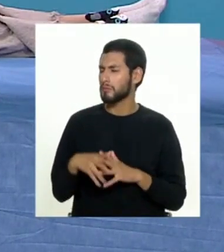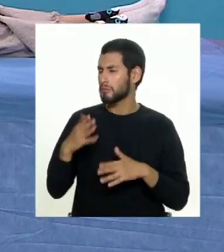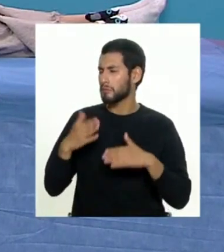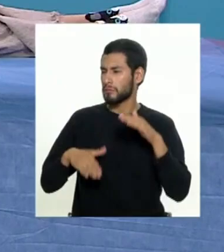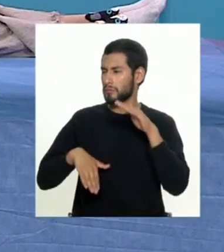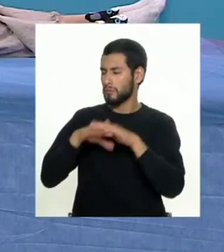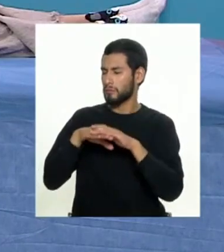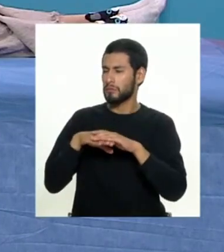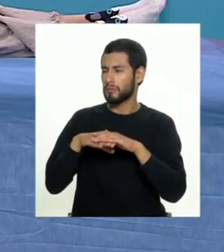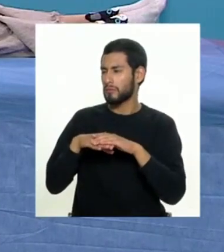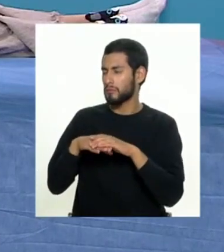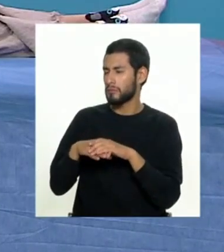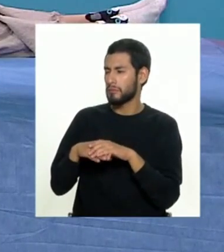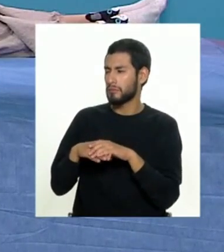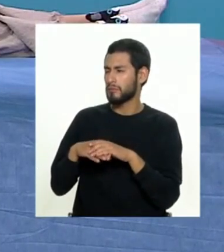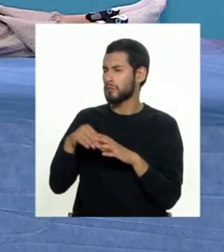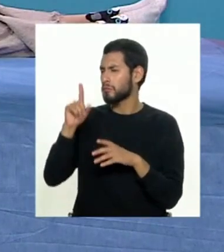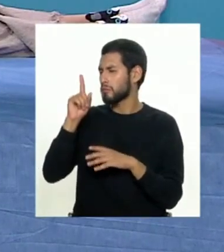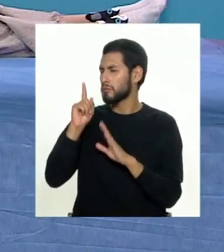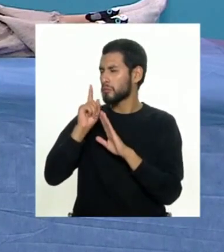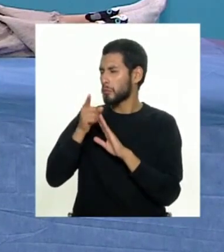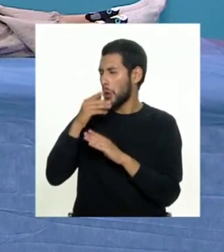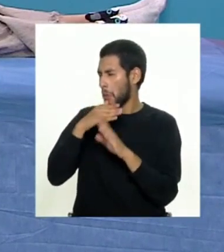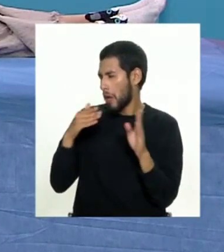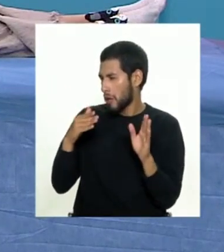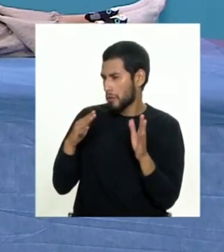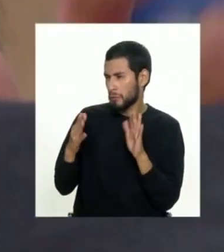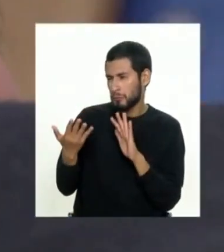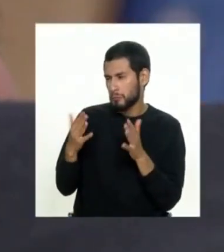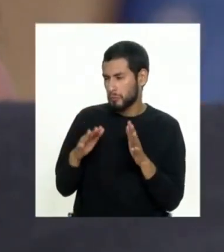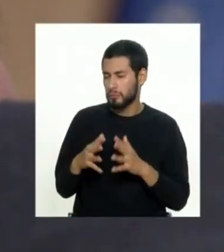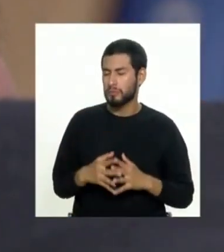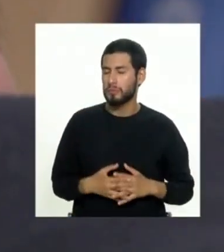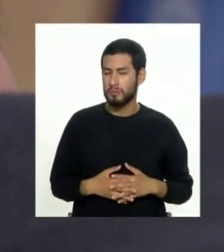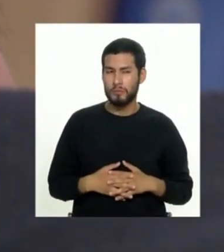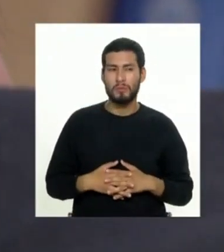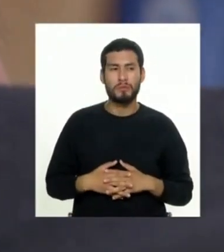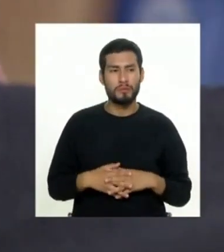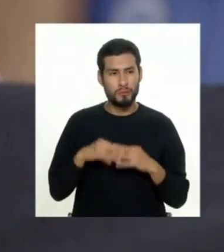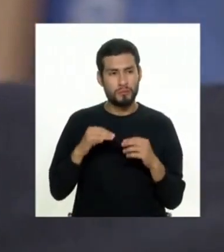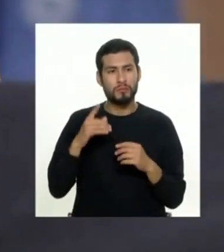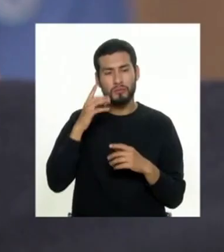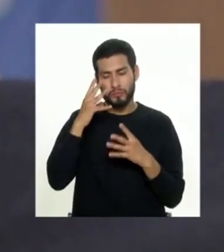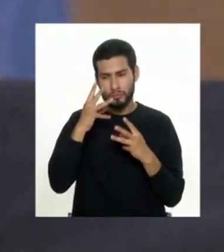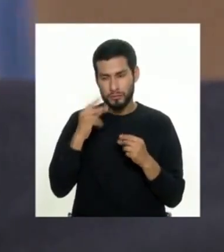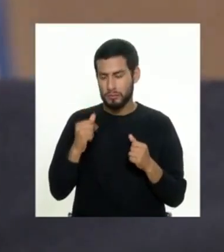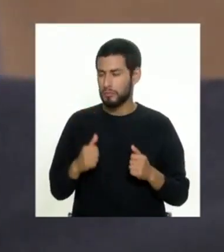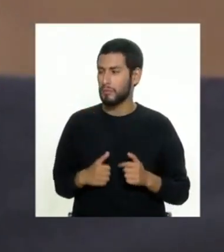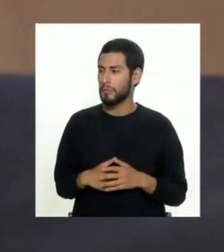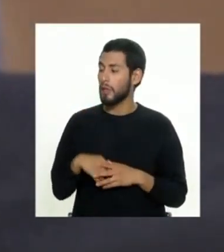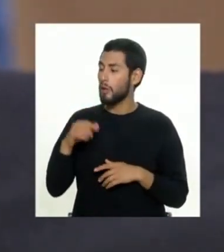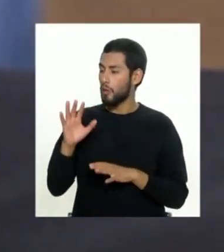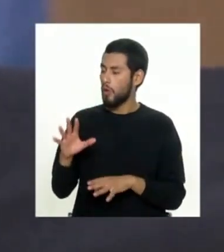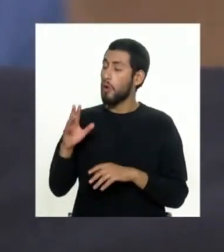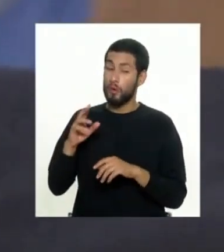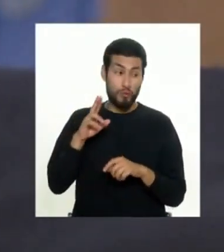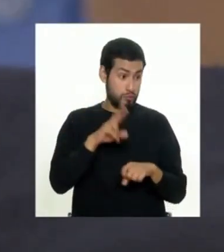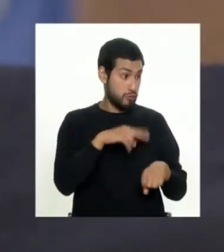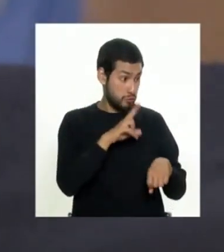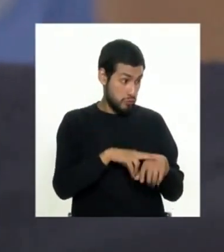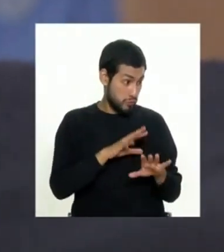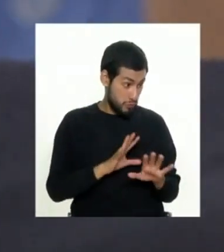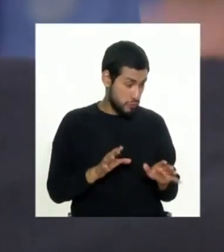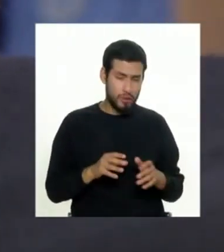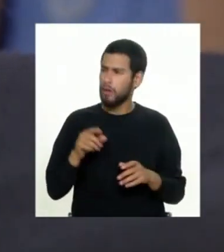máximo minuto y medio, ¿sí? Y así deja de... Eso vendría a ser lo normal. Lo normal. ¿Y lo